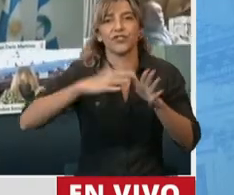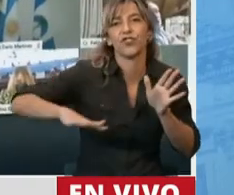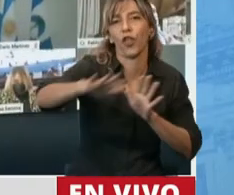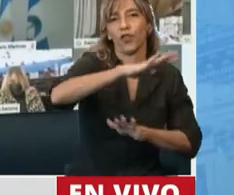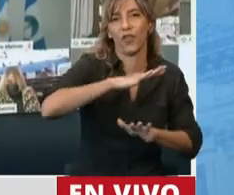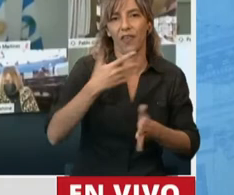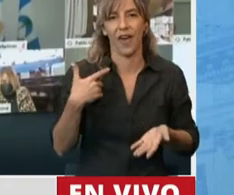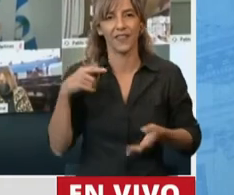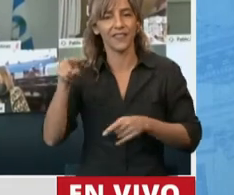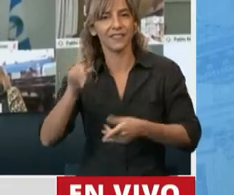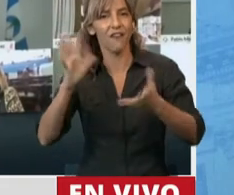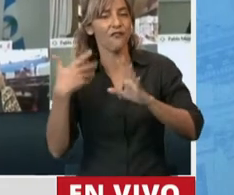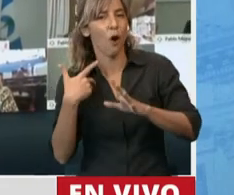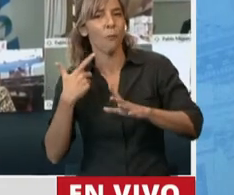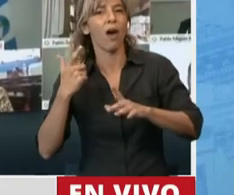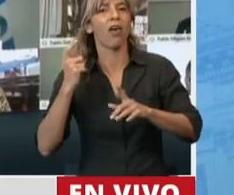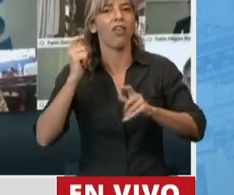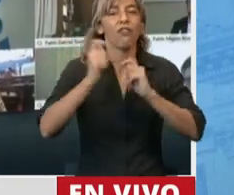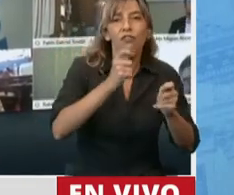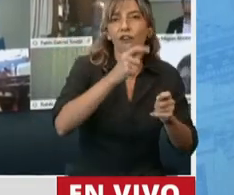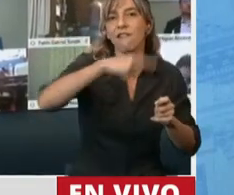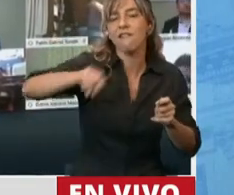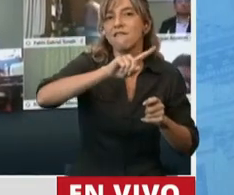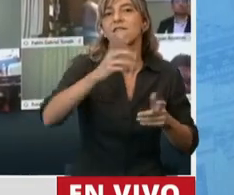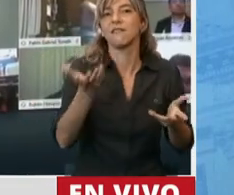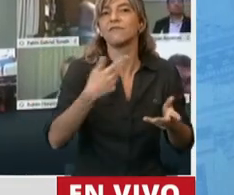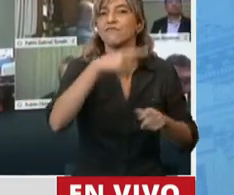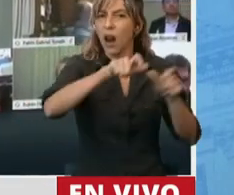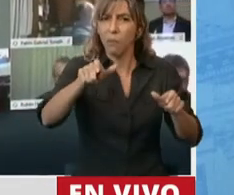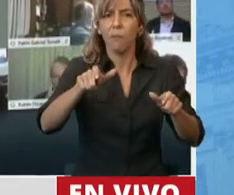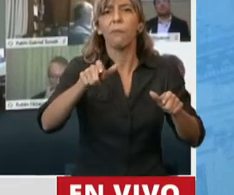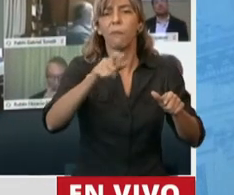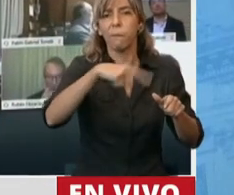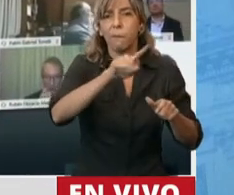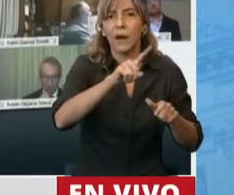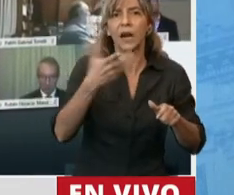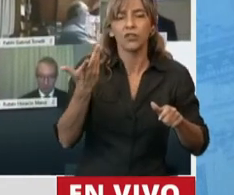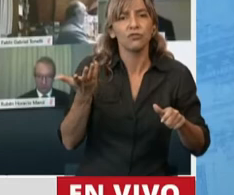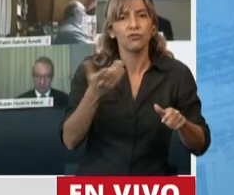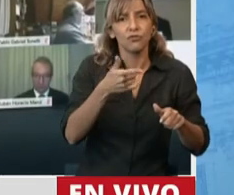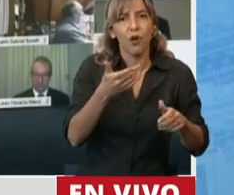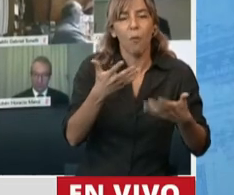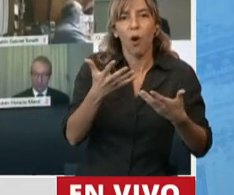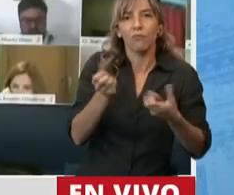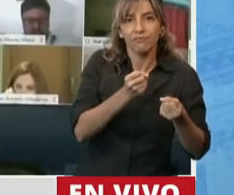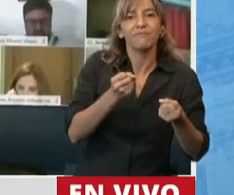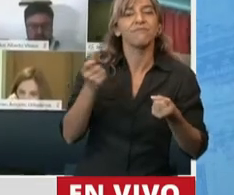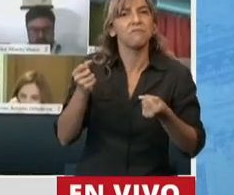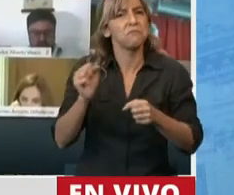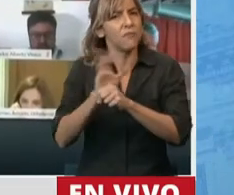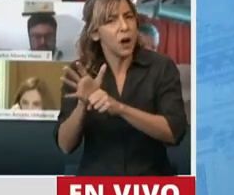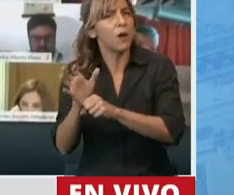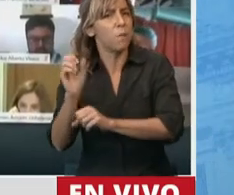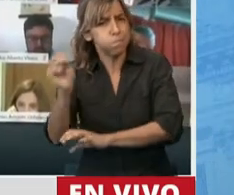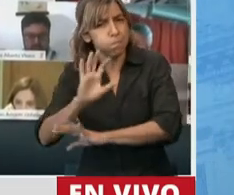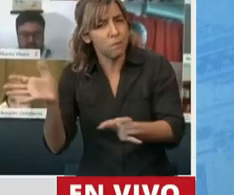Donación de plasma de pacientes recuperados de coronavirus y que esta donación se realice en forma segura,